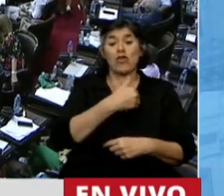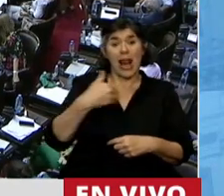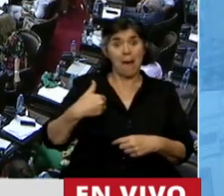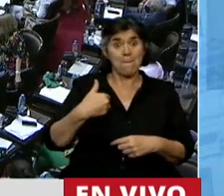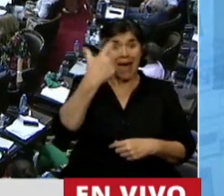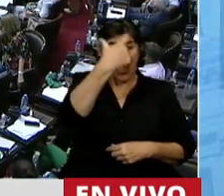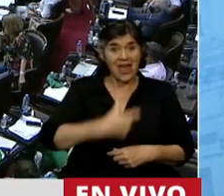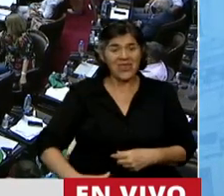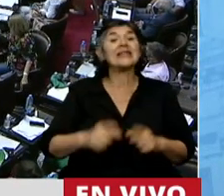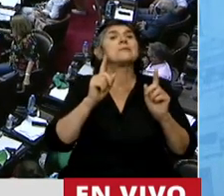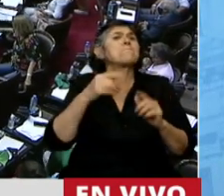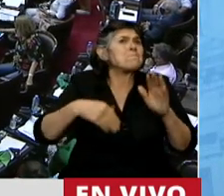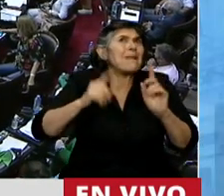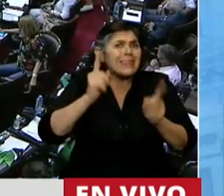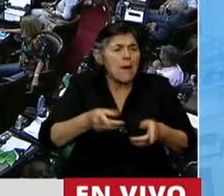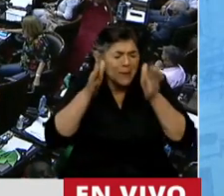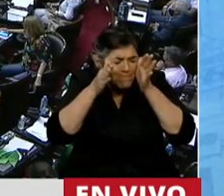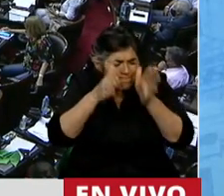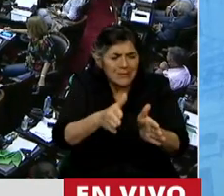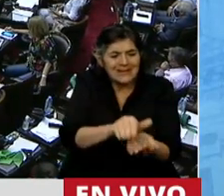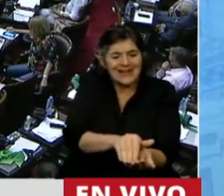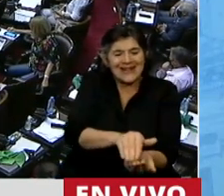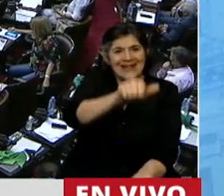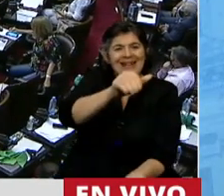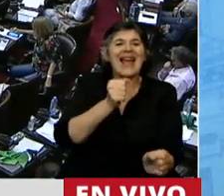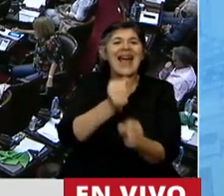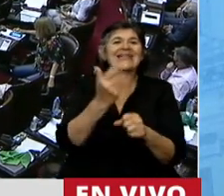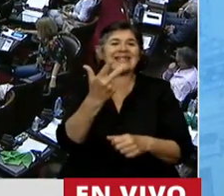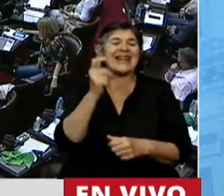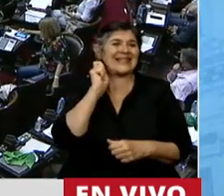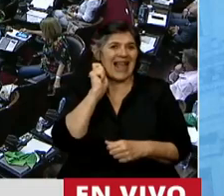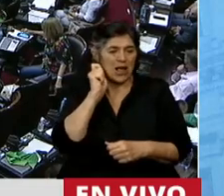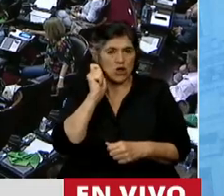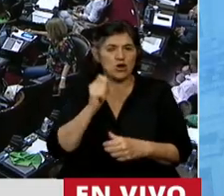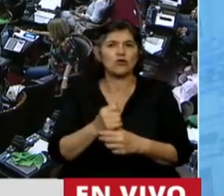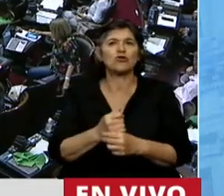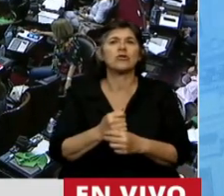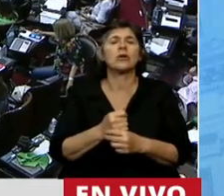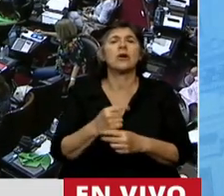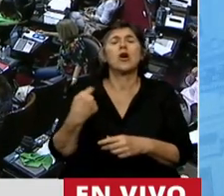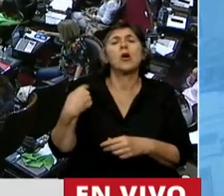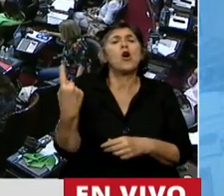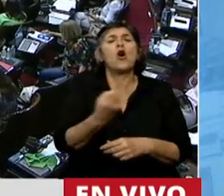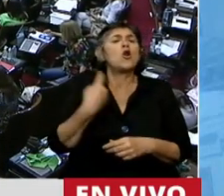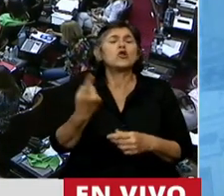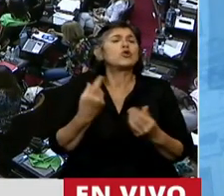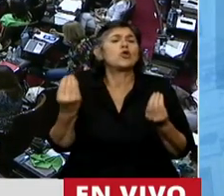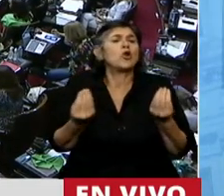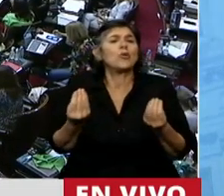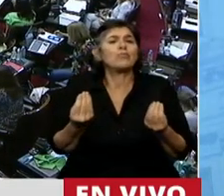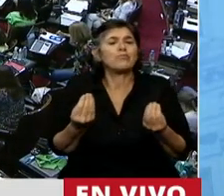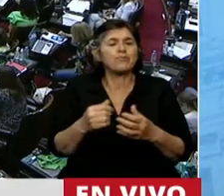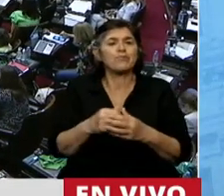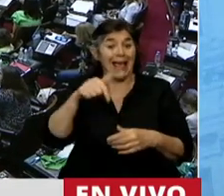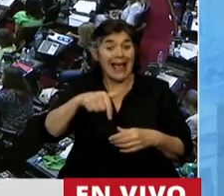sobre todo de los niños y niñas hasta tres años de edad nosotros lo que estamos logrando con este